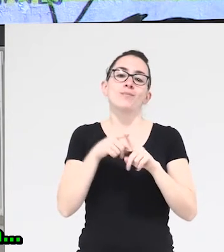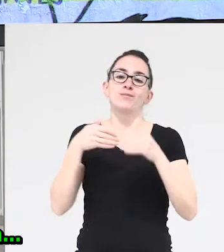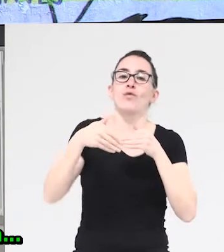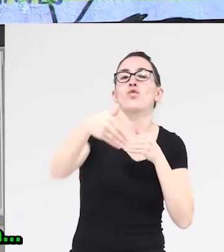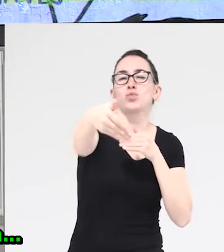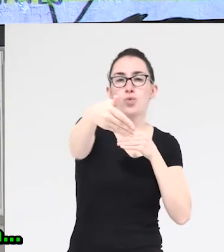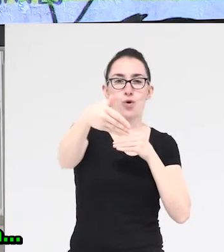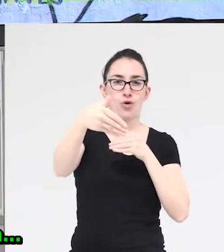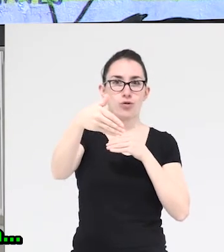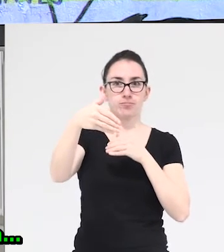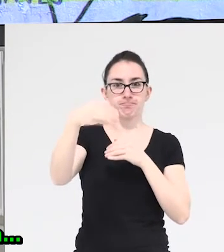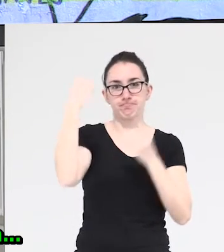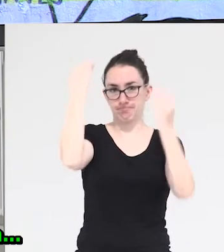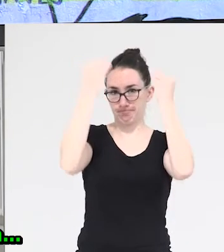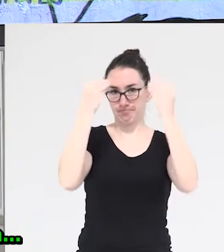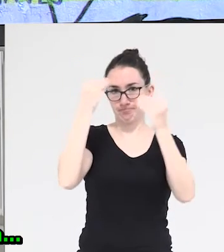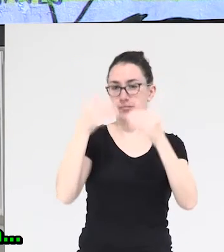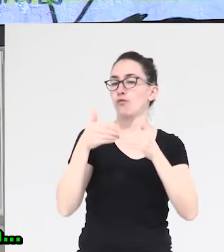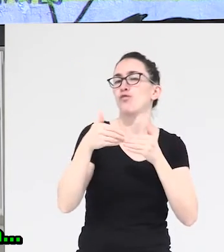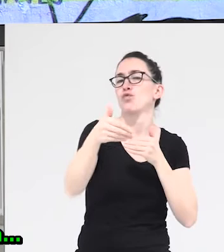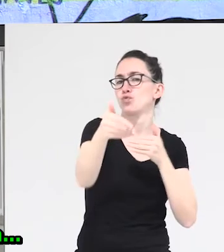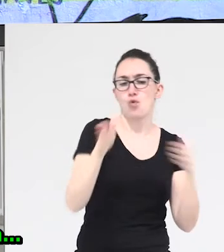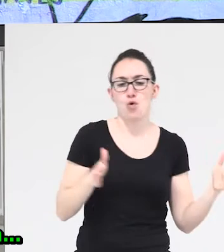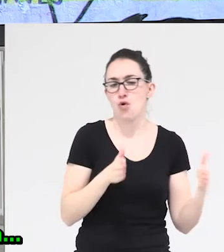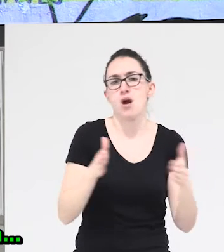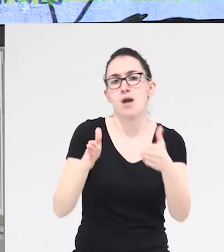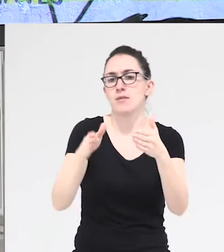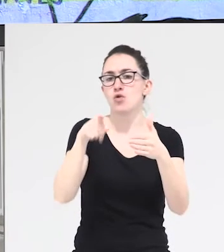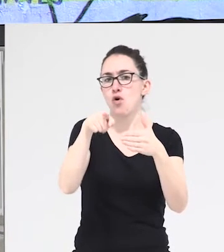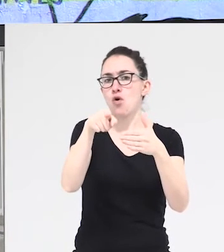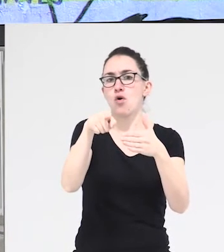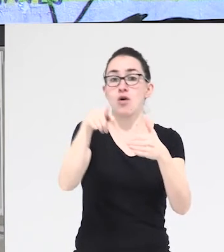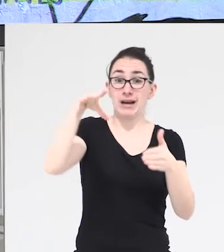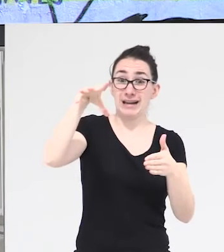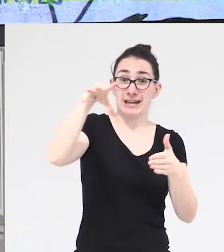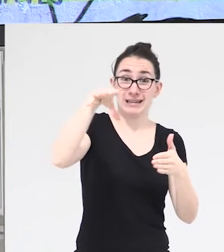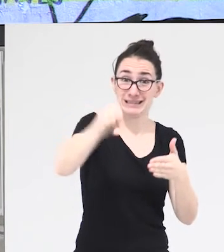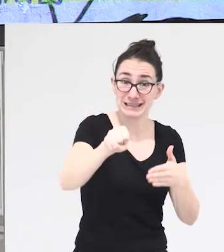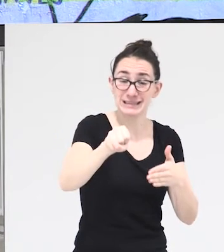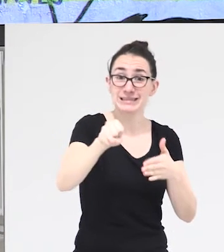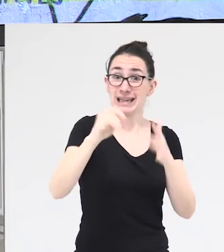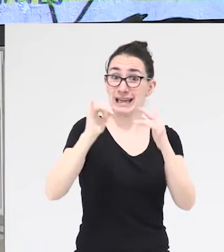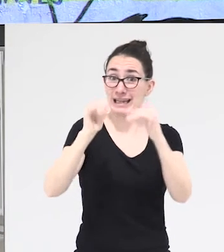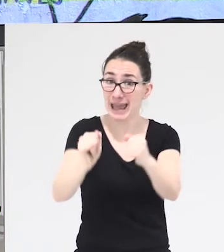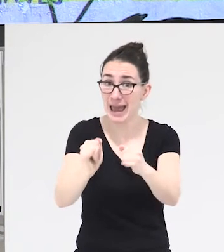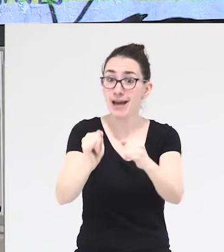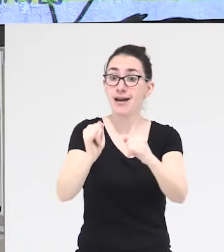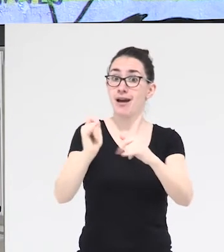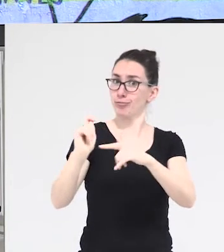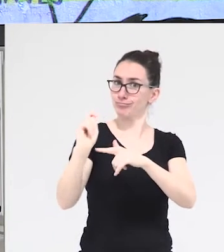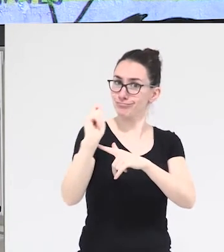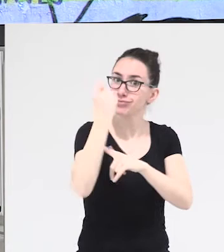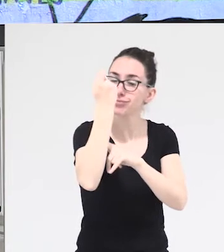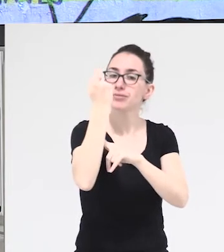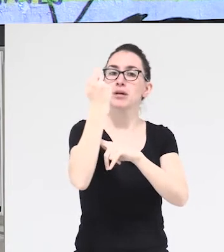marcando un futuro que al que se llega, o sea, un futuro a alcanzar donde